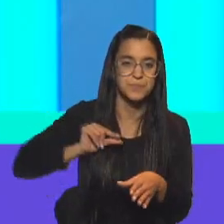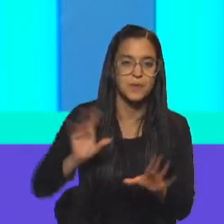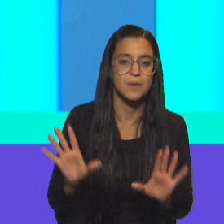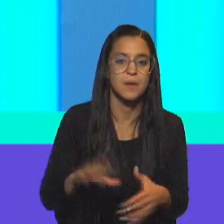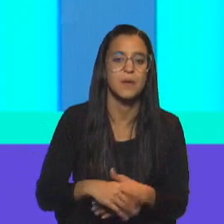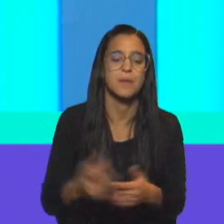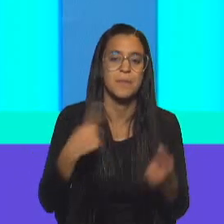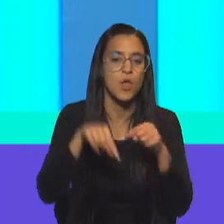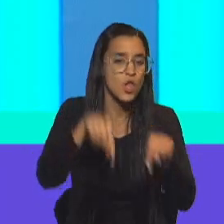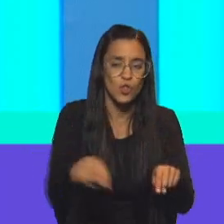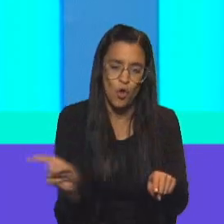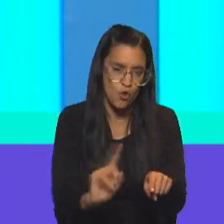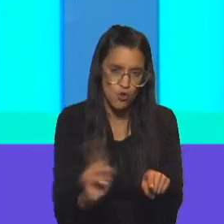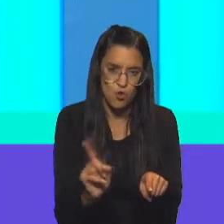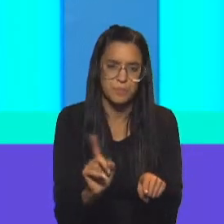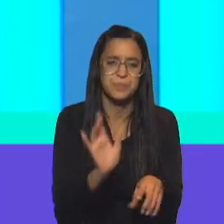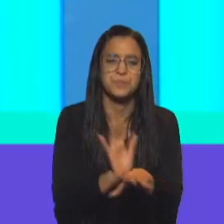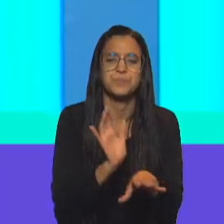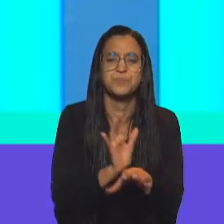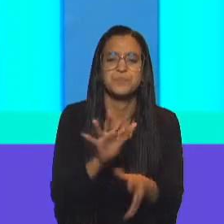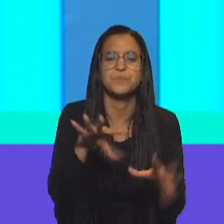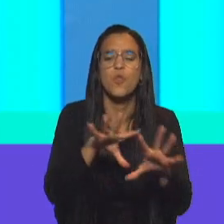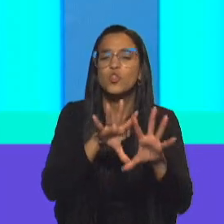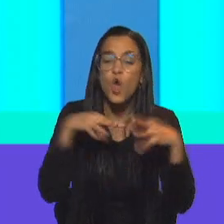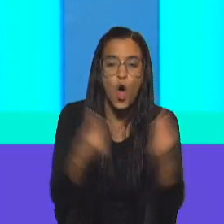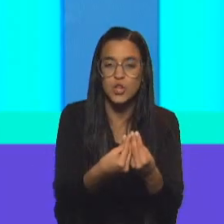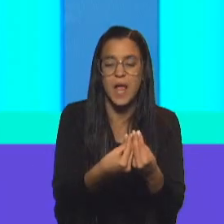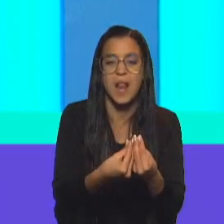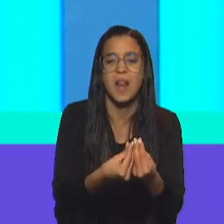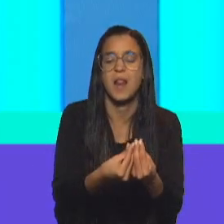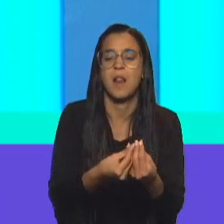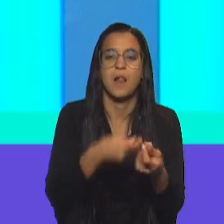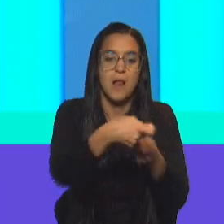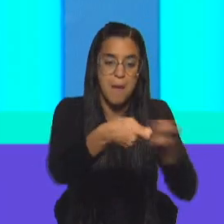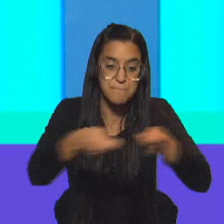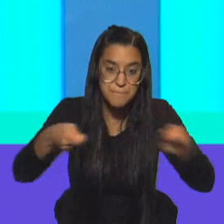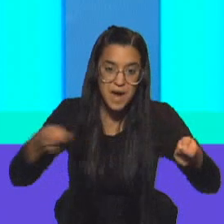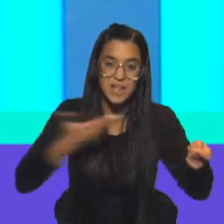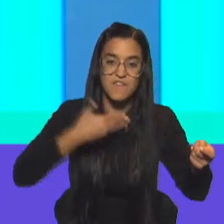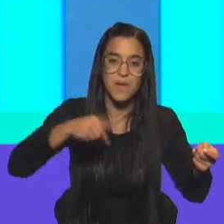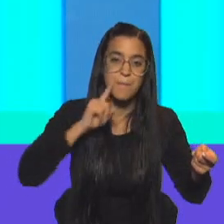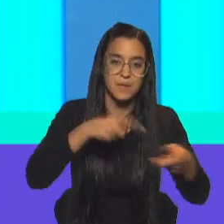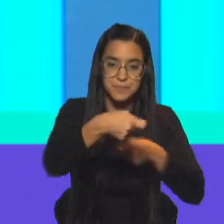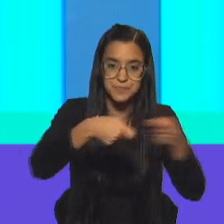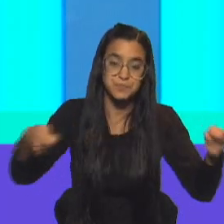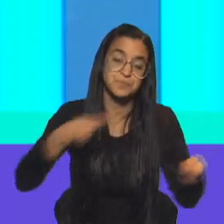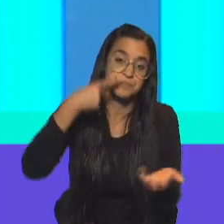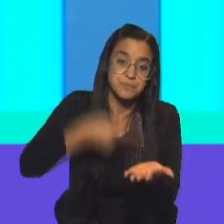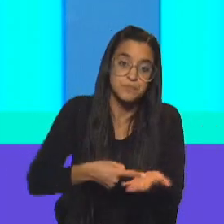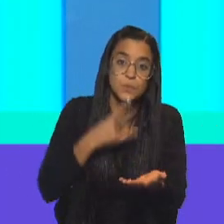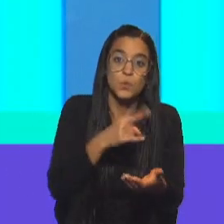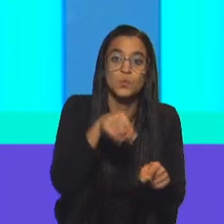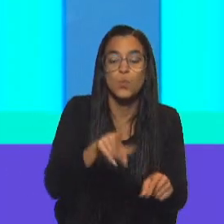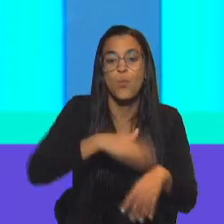eso pero no esto es el monto total que reparte el fondo en este contexto de crisis económica que decidió a